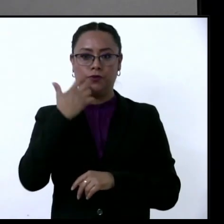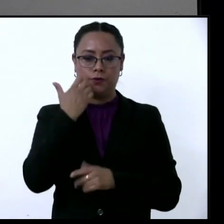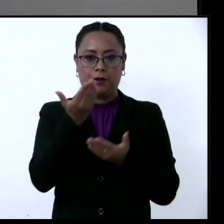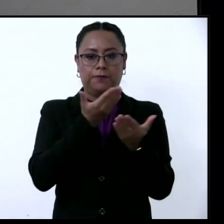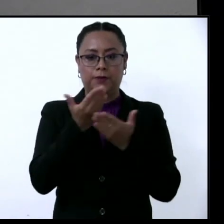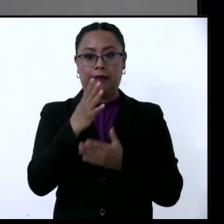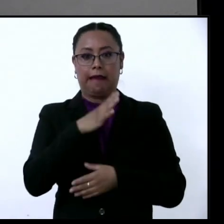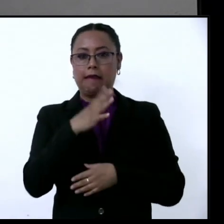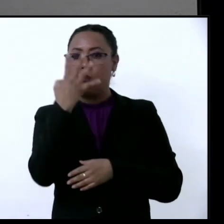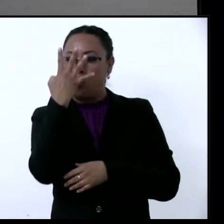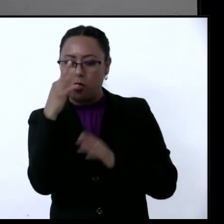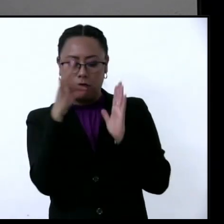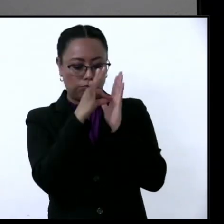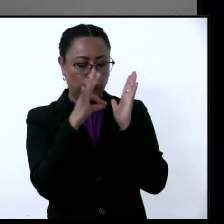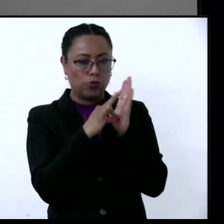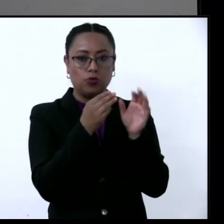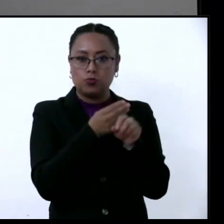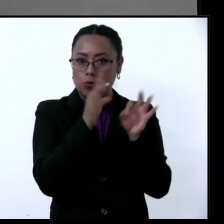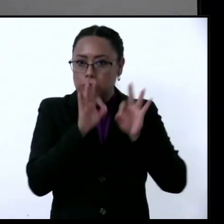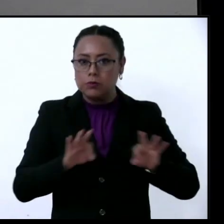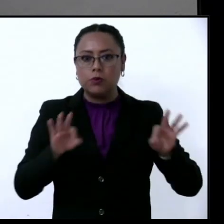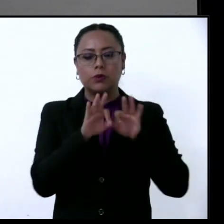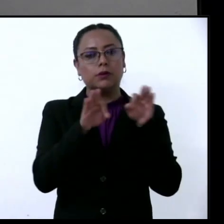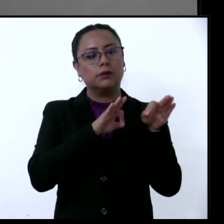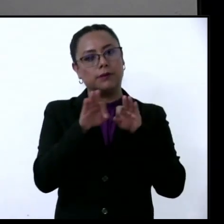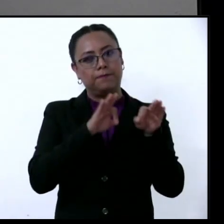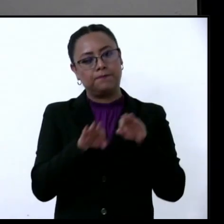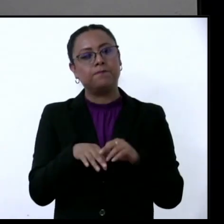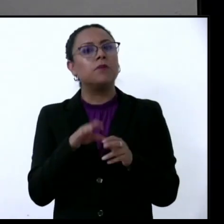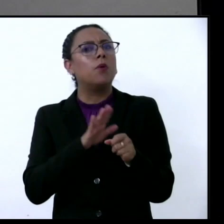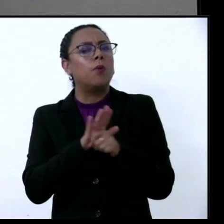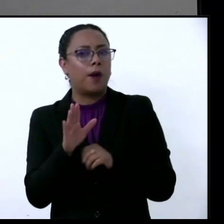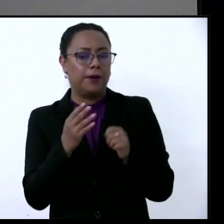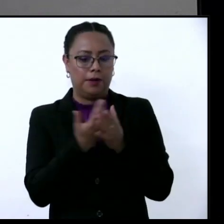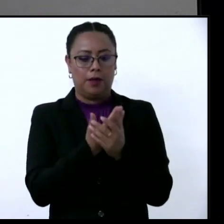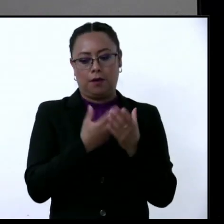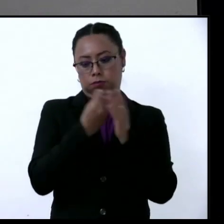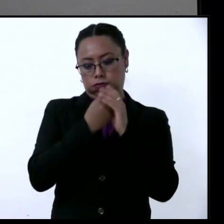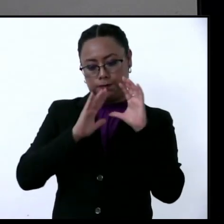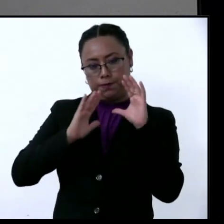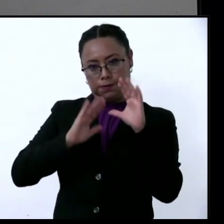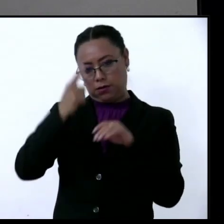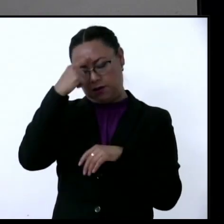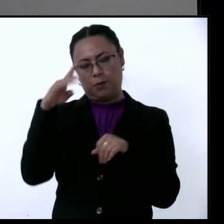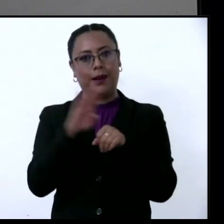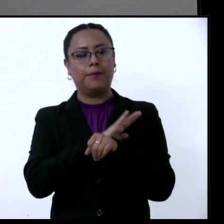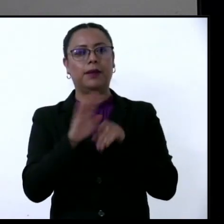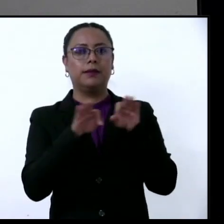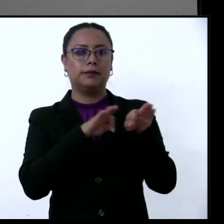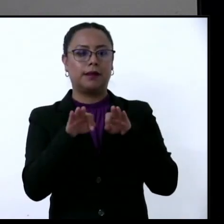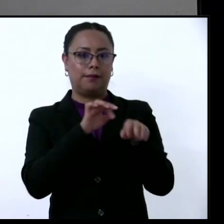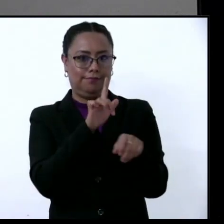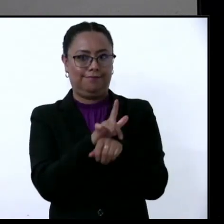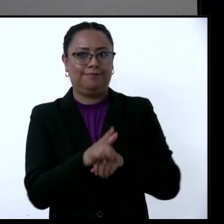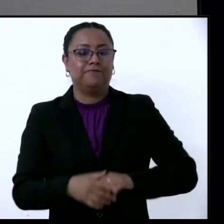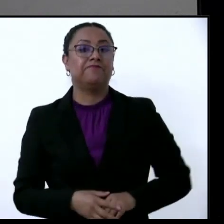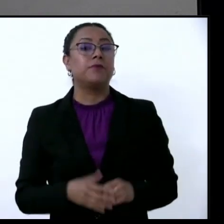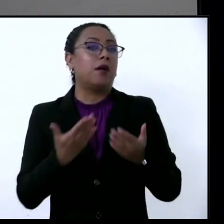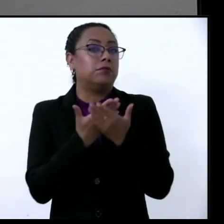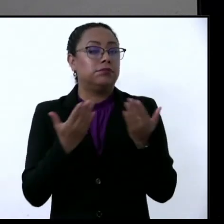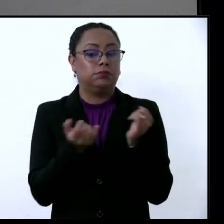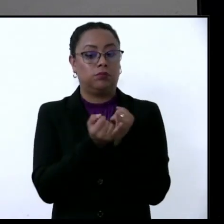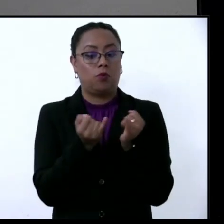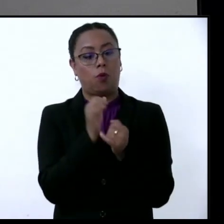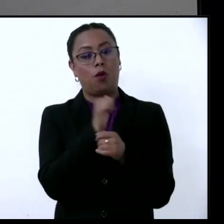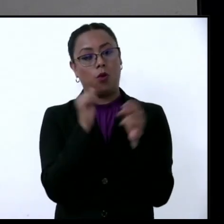de trabajo fundamentales que tienen que ver con la capacitación para el bienestar laboral, que otro de los temas que pusimos en